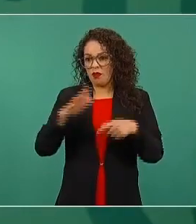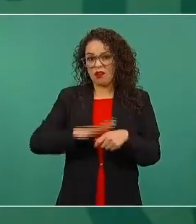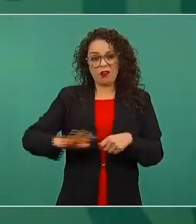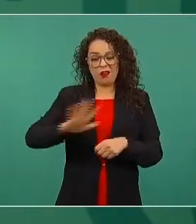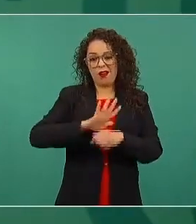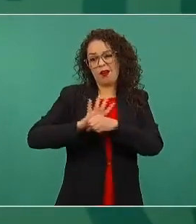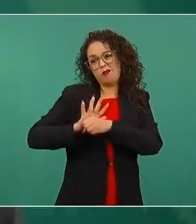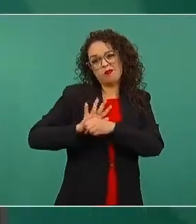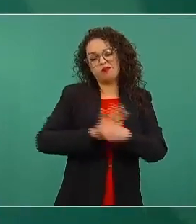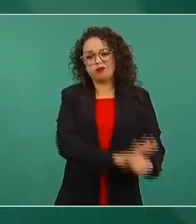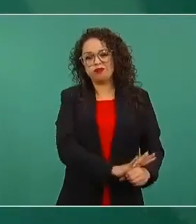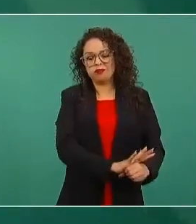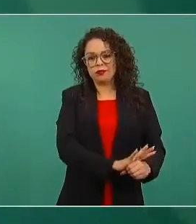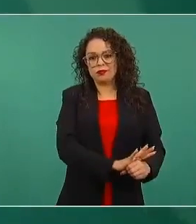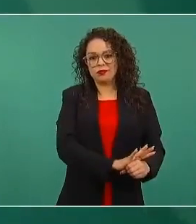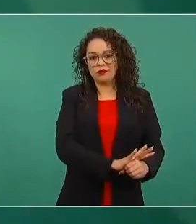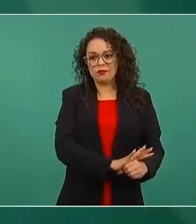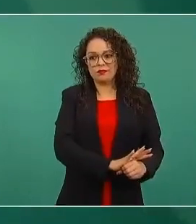Ya